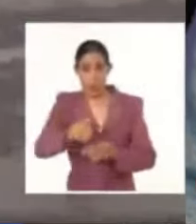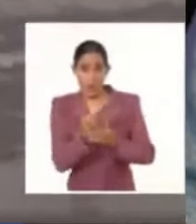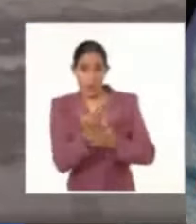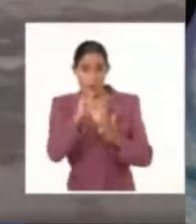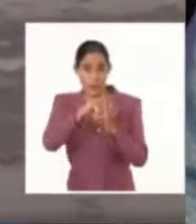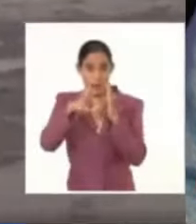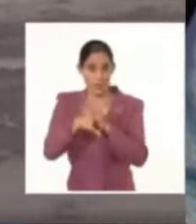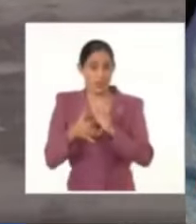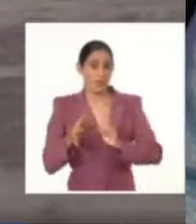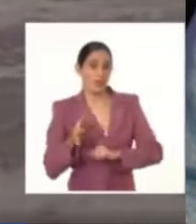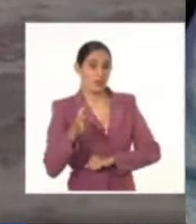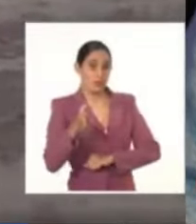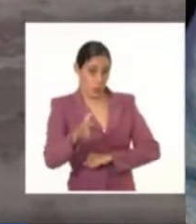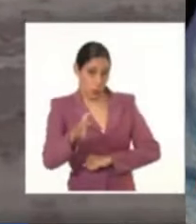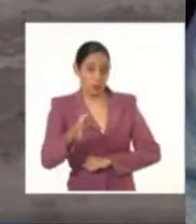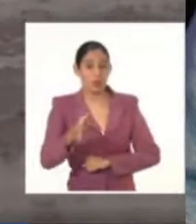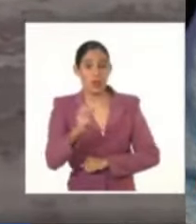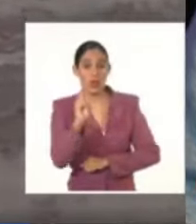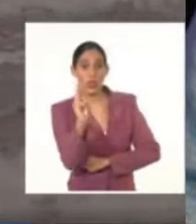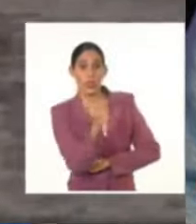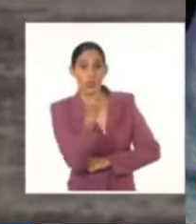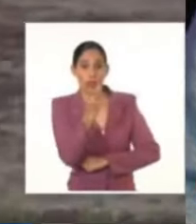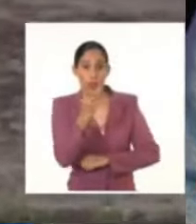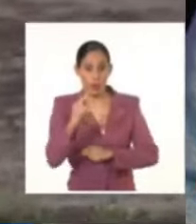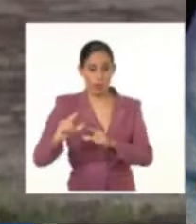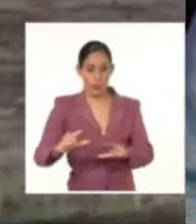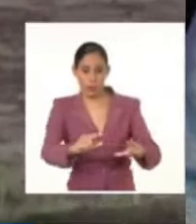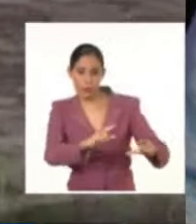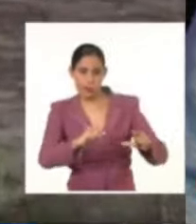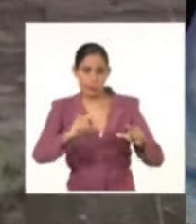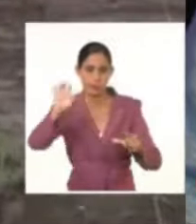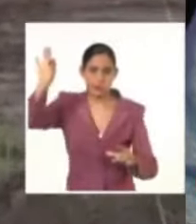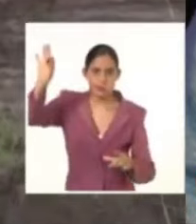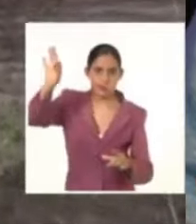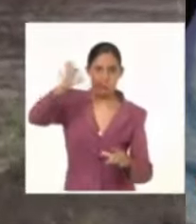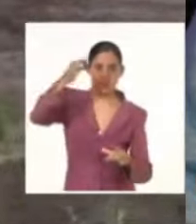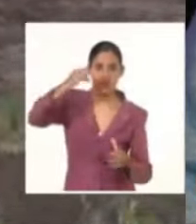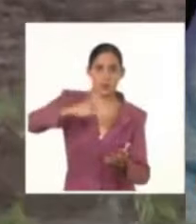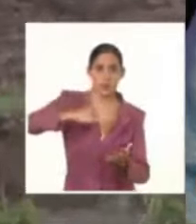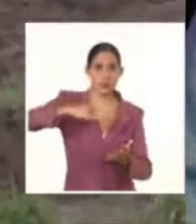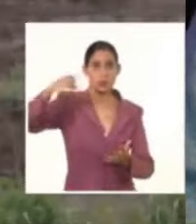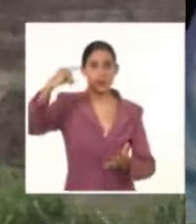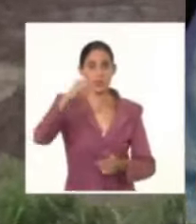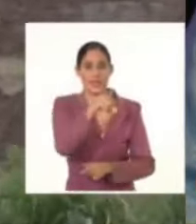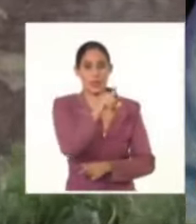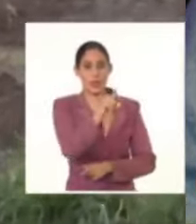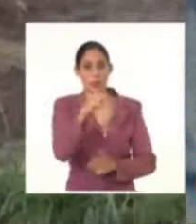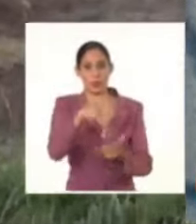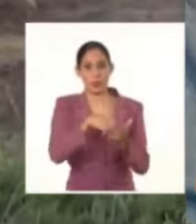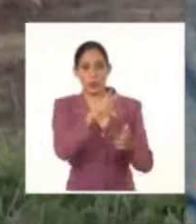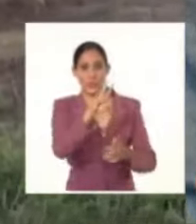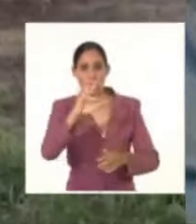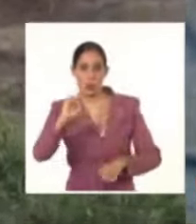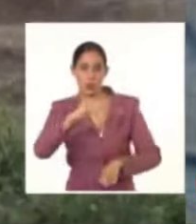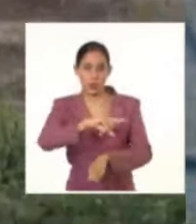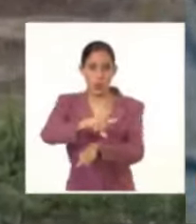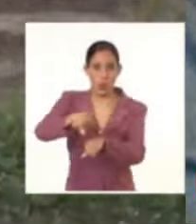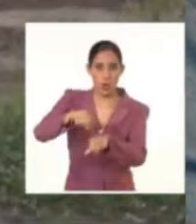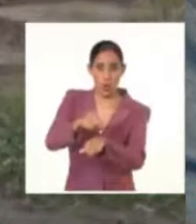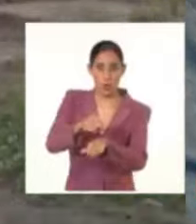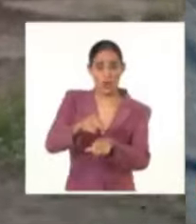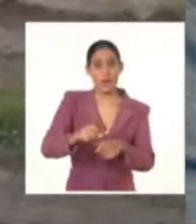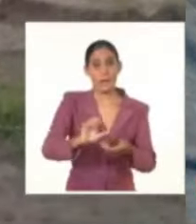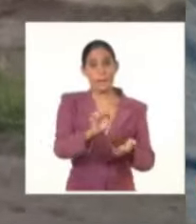e instalación de dos parques fotovoltaicos, cada uno de 21.8 megawatts hora. El de Candelaria en la